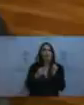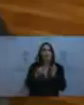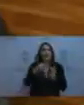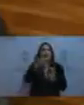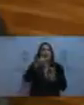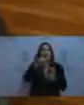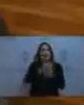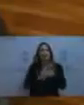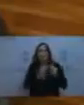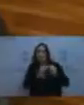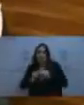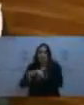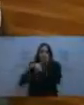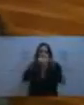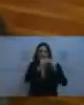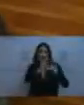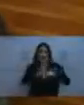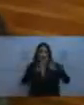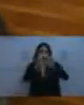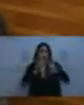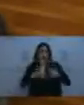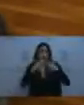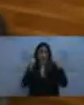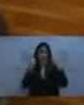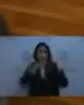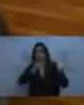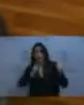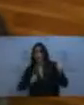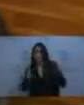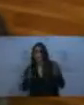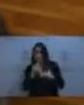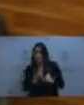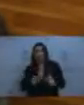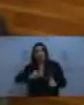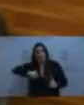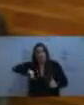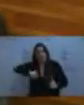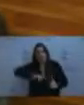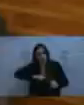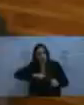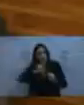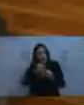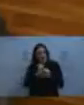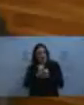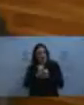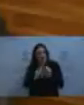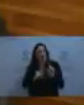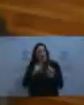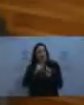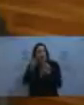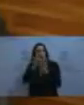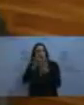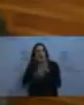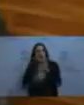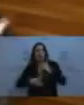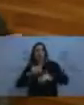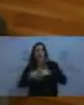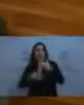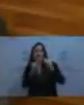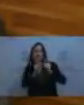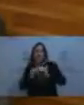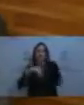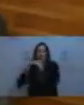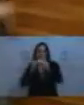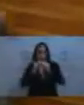instrucciones homogéneas para lo que eran las empresas públicas y las fundaciones y que lo que íbamos a trabajar era en establecer unos criterios y unos procedimientos homogéneos. Pero